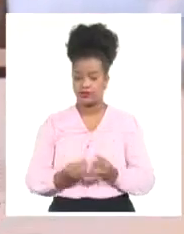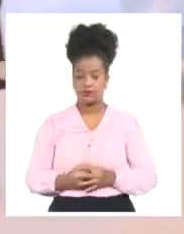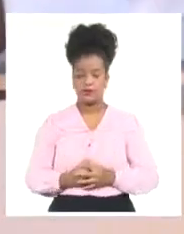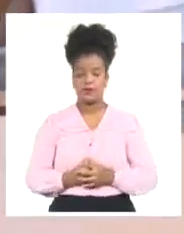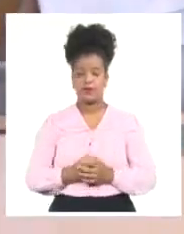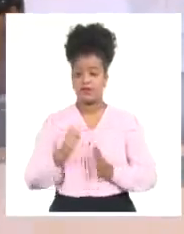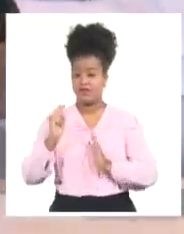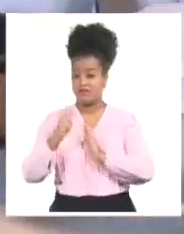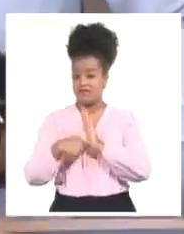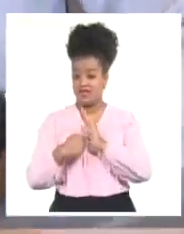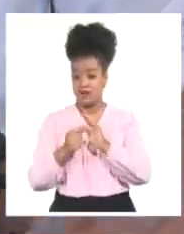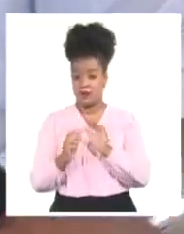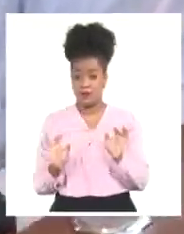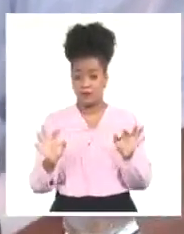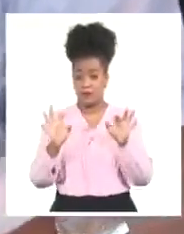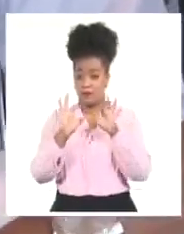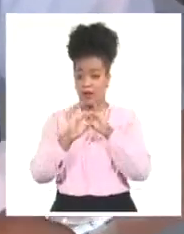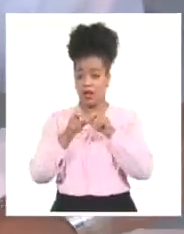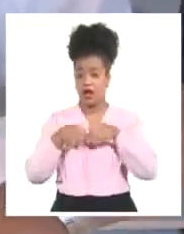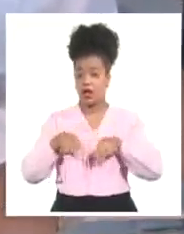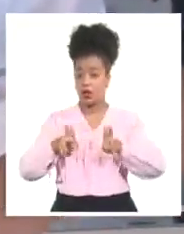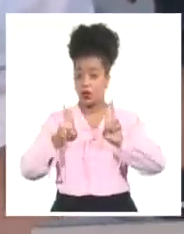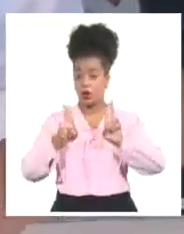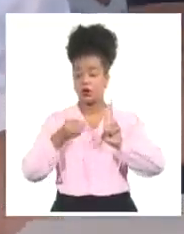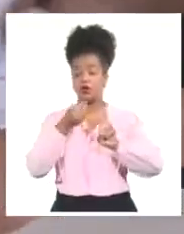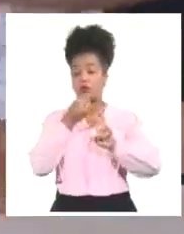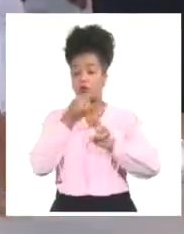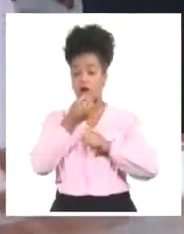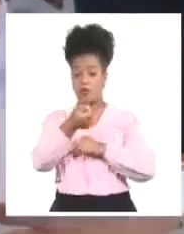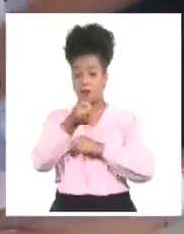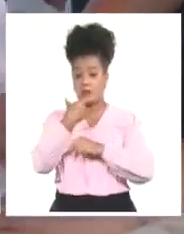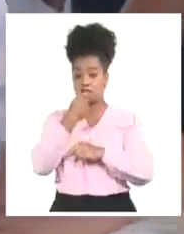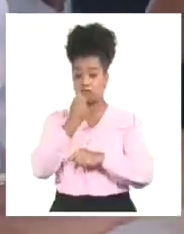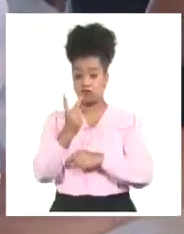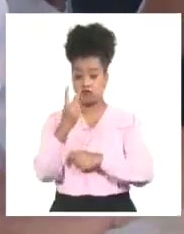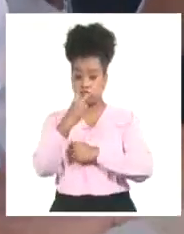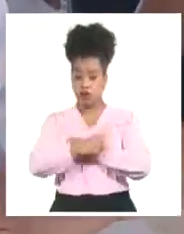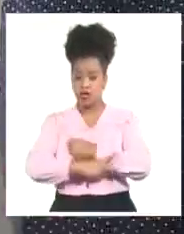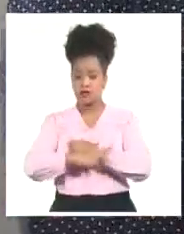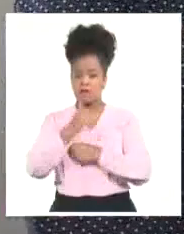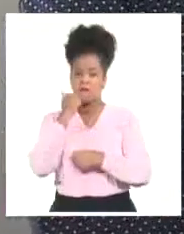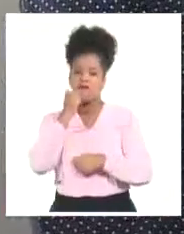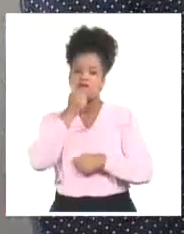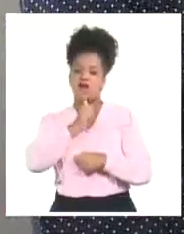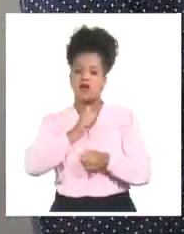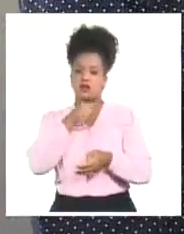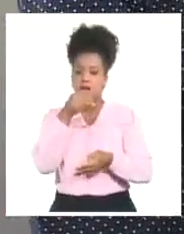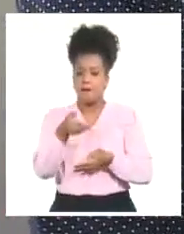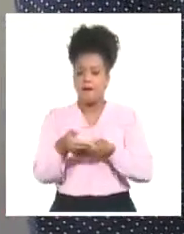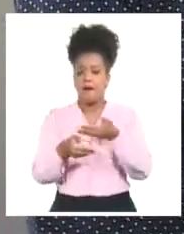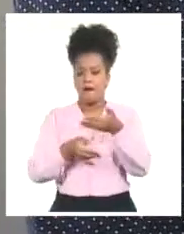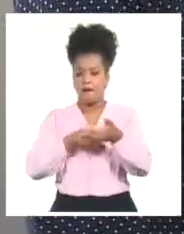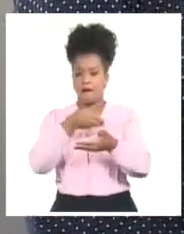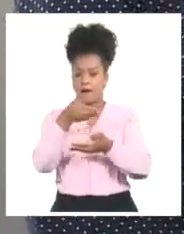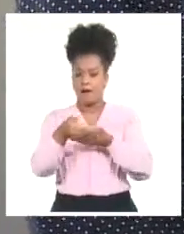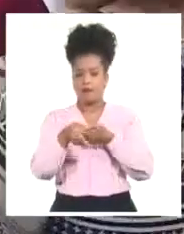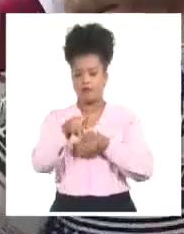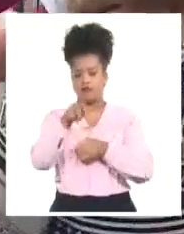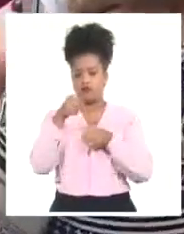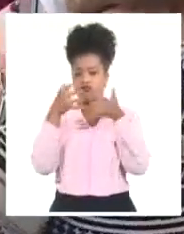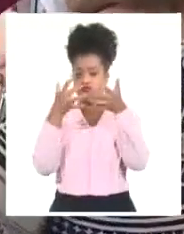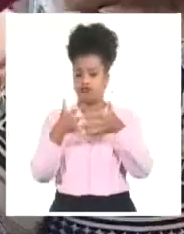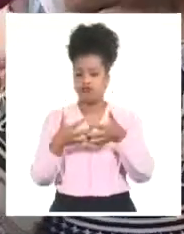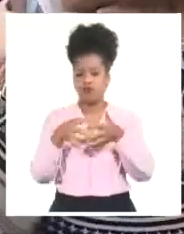permite a las autoridades regulatorias de medicamentos de ambos países facilitar los procesos de registro y renovación de los